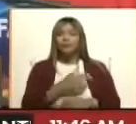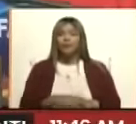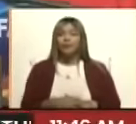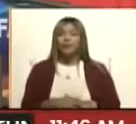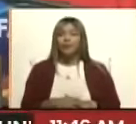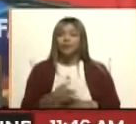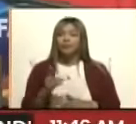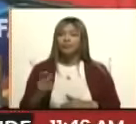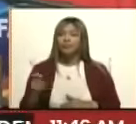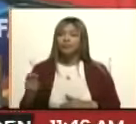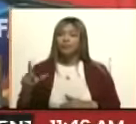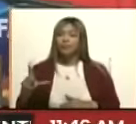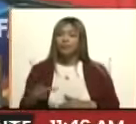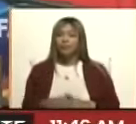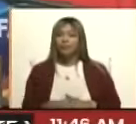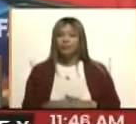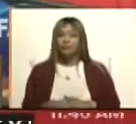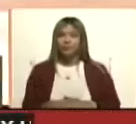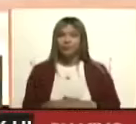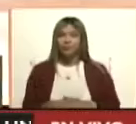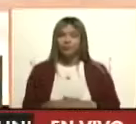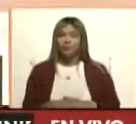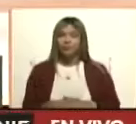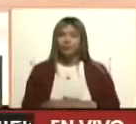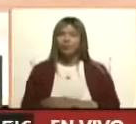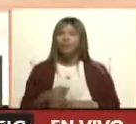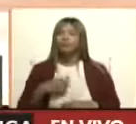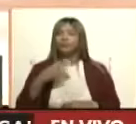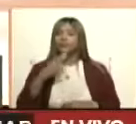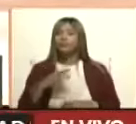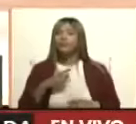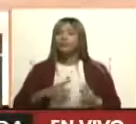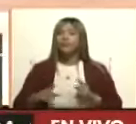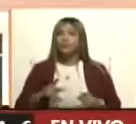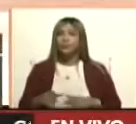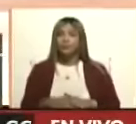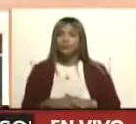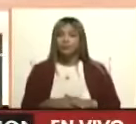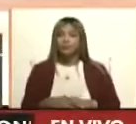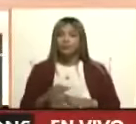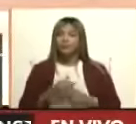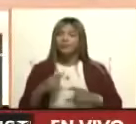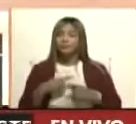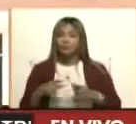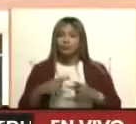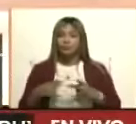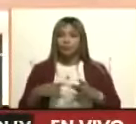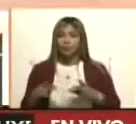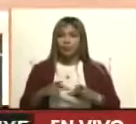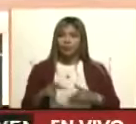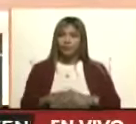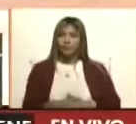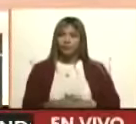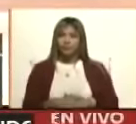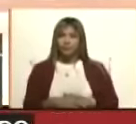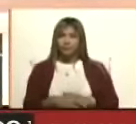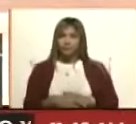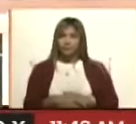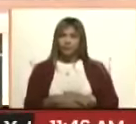Domingo Antonio Hernández Lares, comandante estratégico operacional de la Fuerza Armada Nacional Bolivariana.